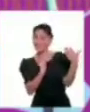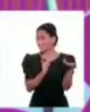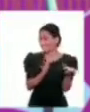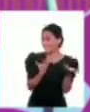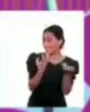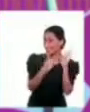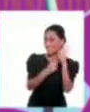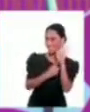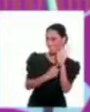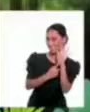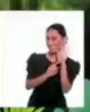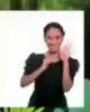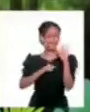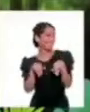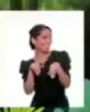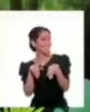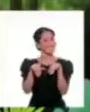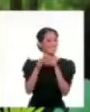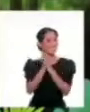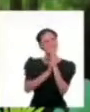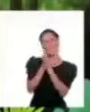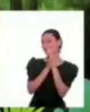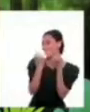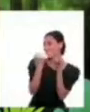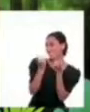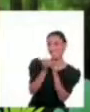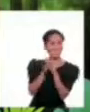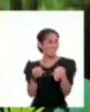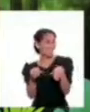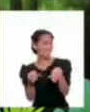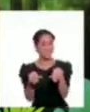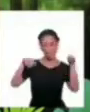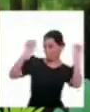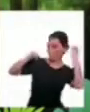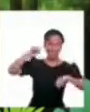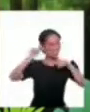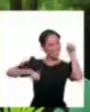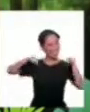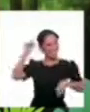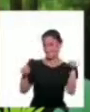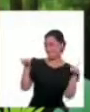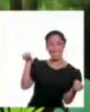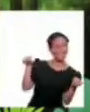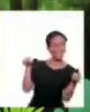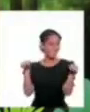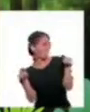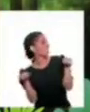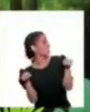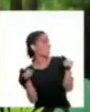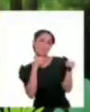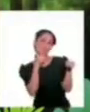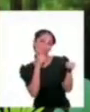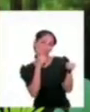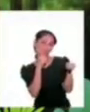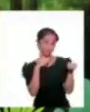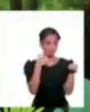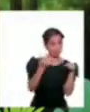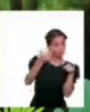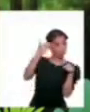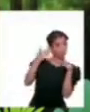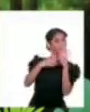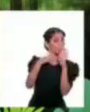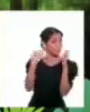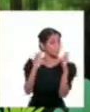¿Te gustaría verla? ¡Pancho Fierro! ¡Claro que sí! ¿Le recuerdo del programa